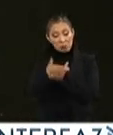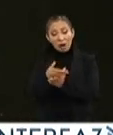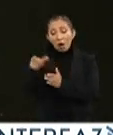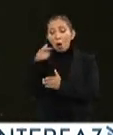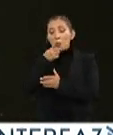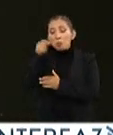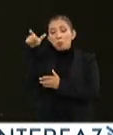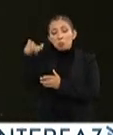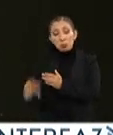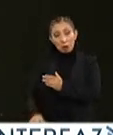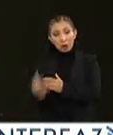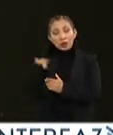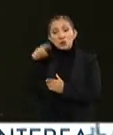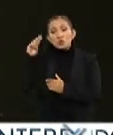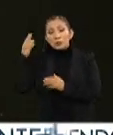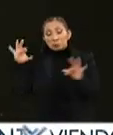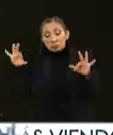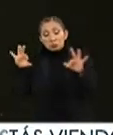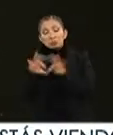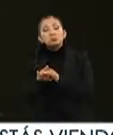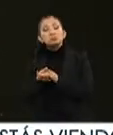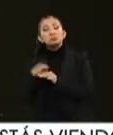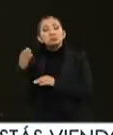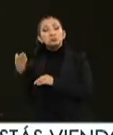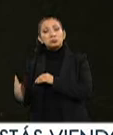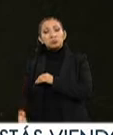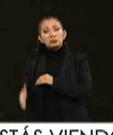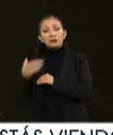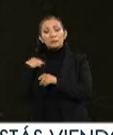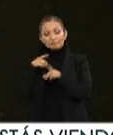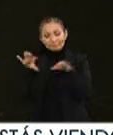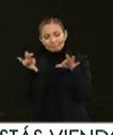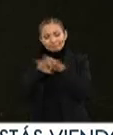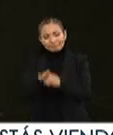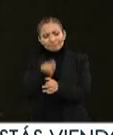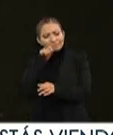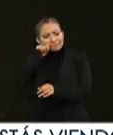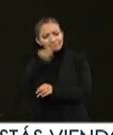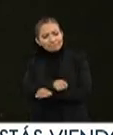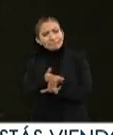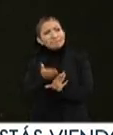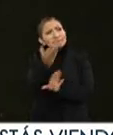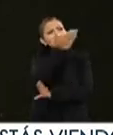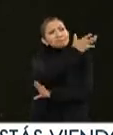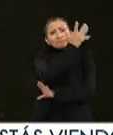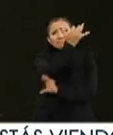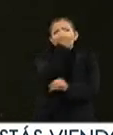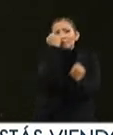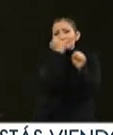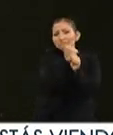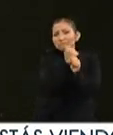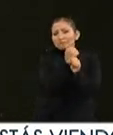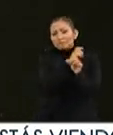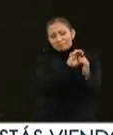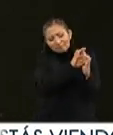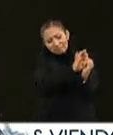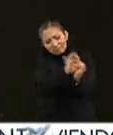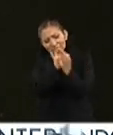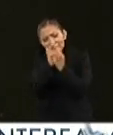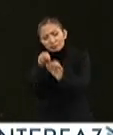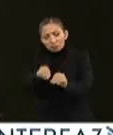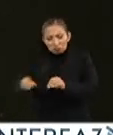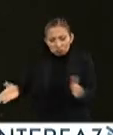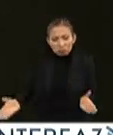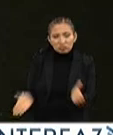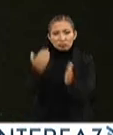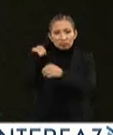y un universitario, hermanados como hace 50 años en el